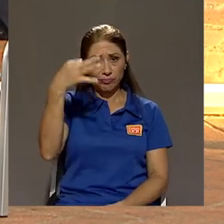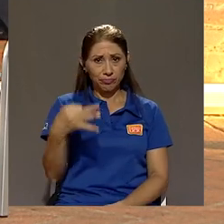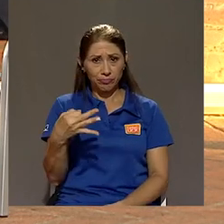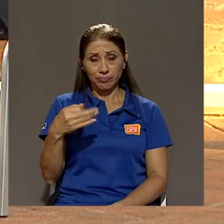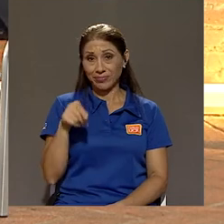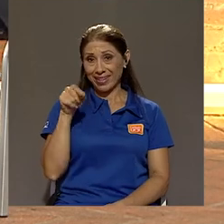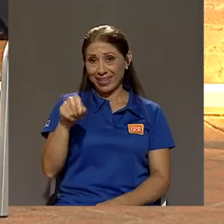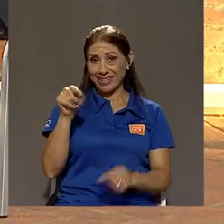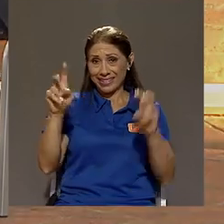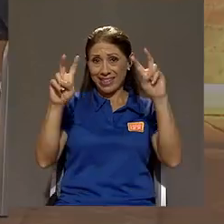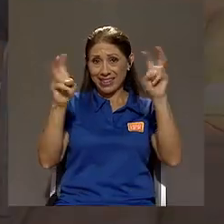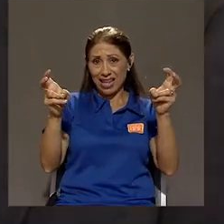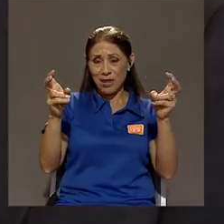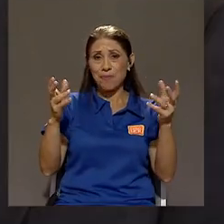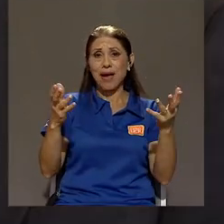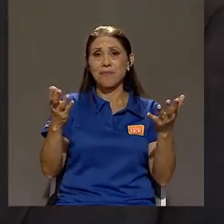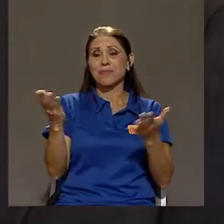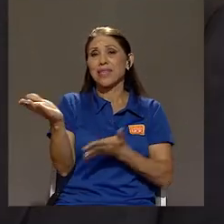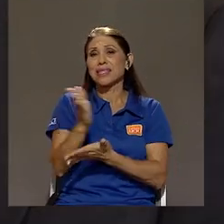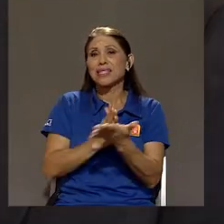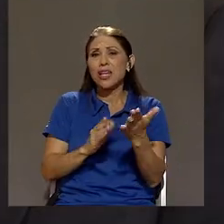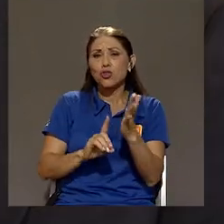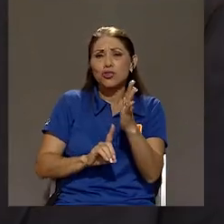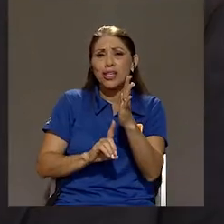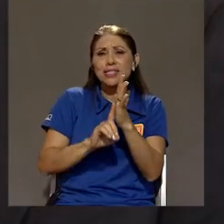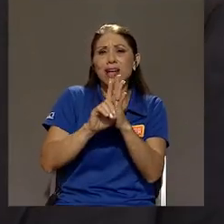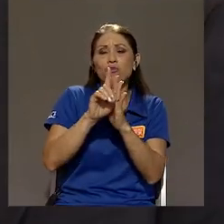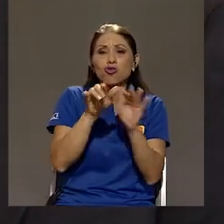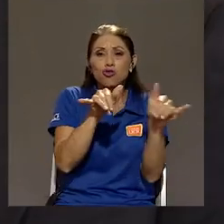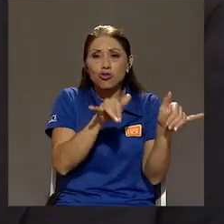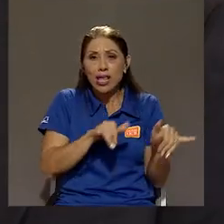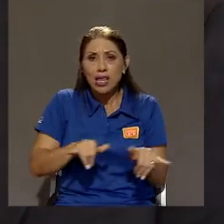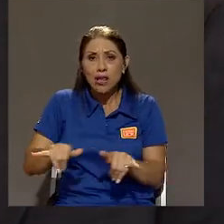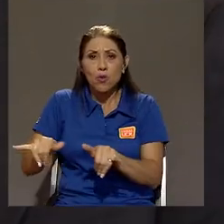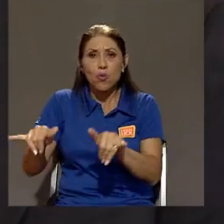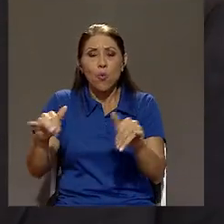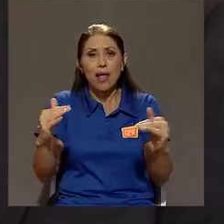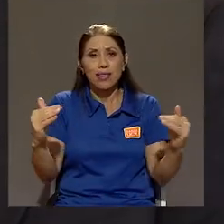este tema de ciertos desarrollos de igualdad,